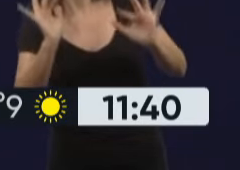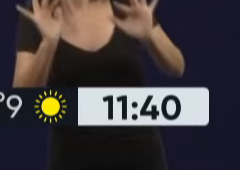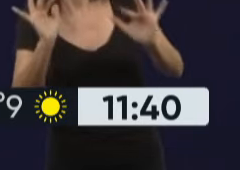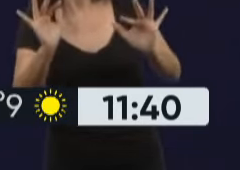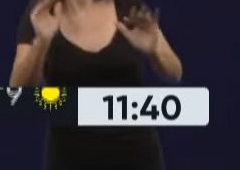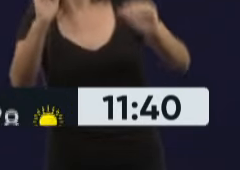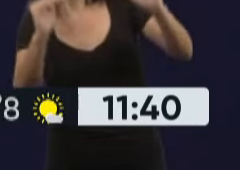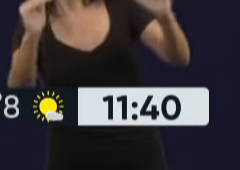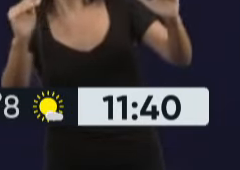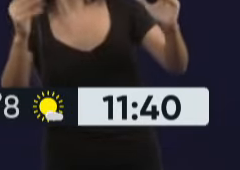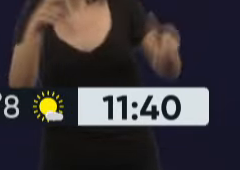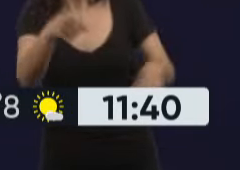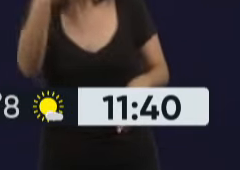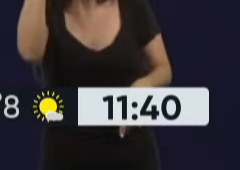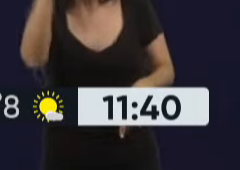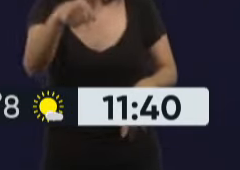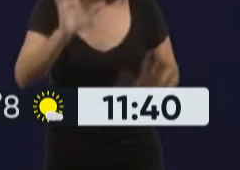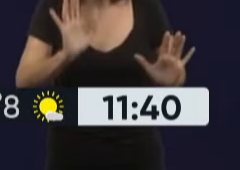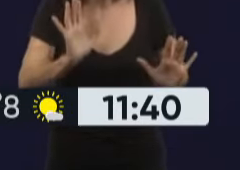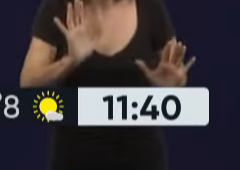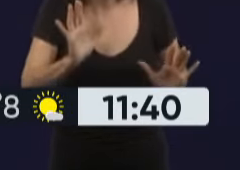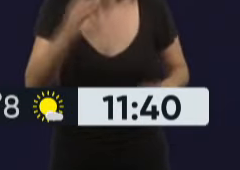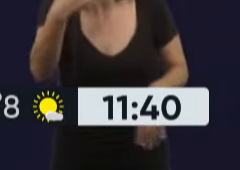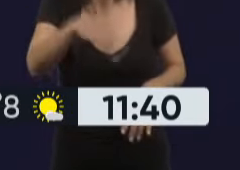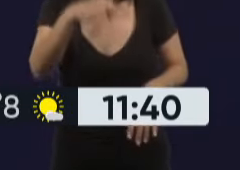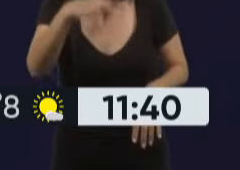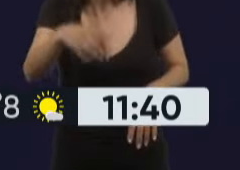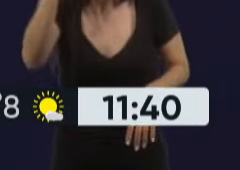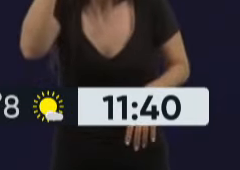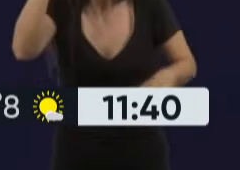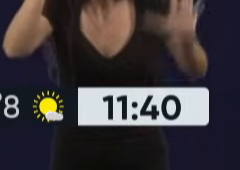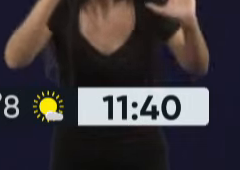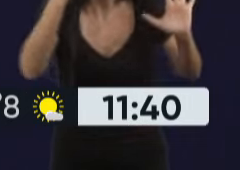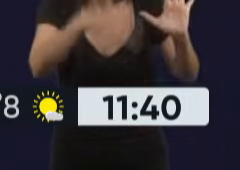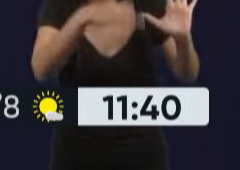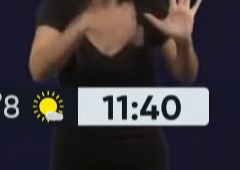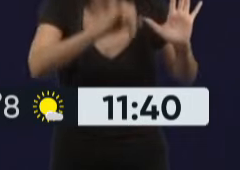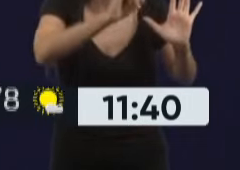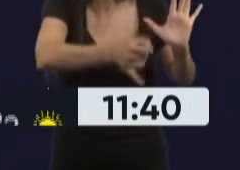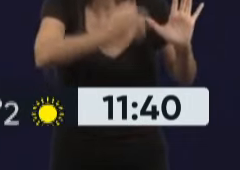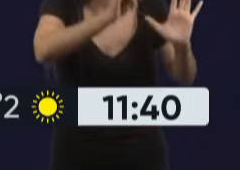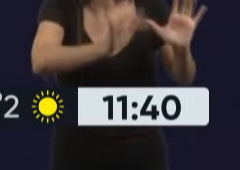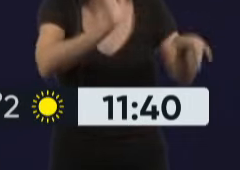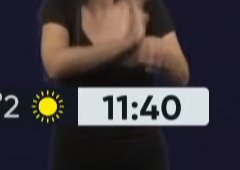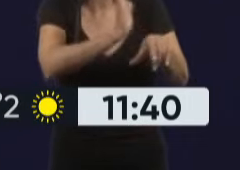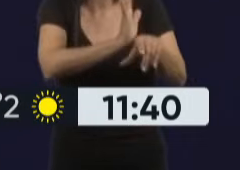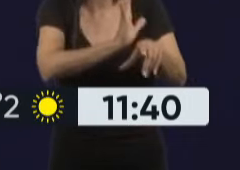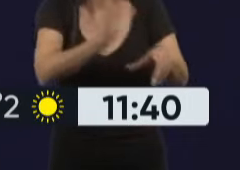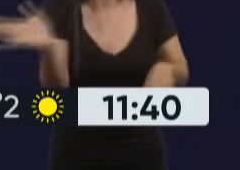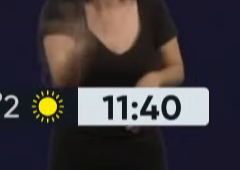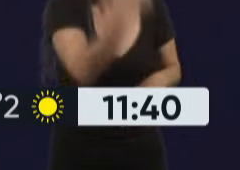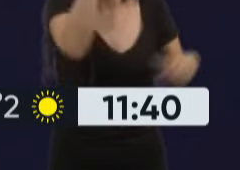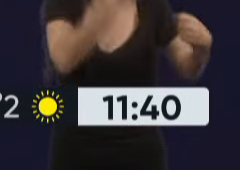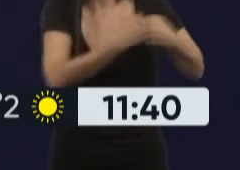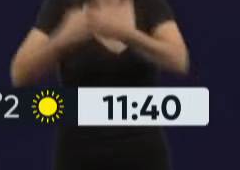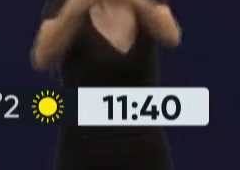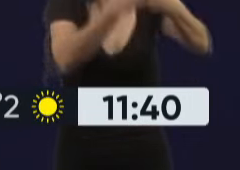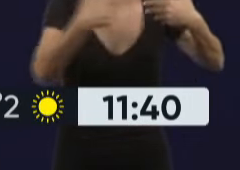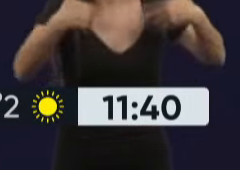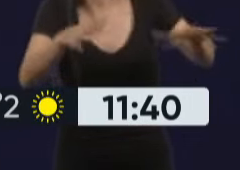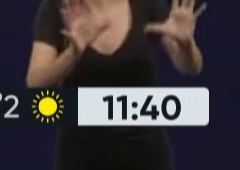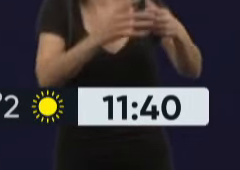eh Me me da la sensación que debería ser algo transversal a todas las fuerzas políticas eh